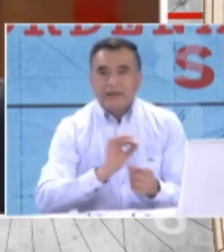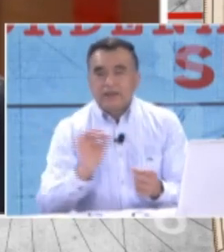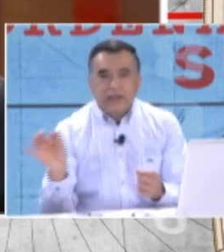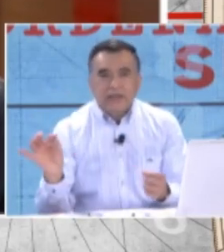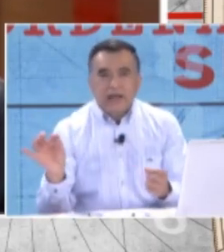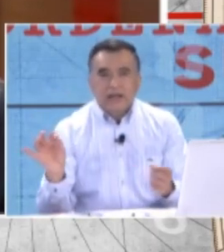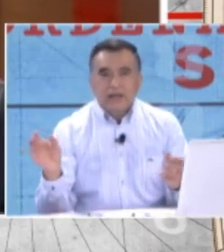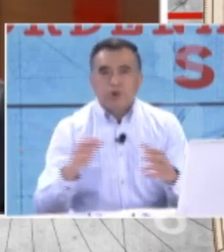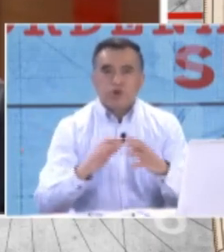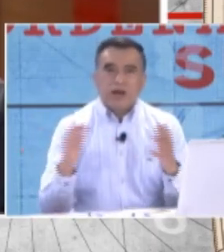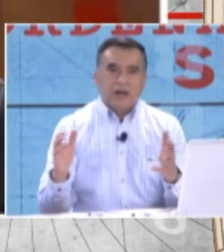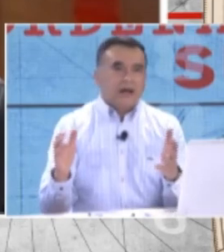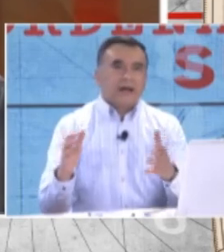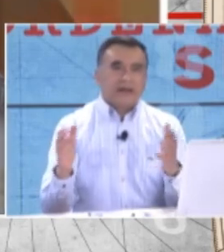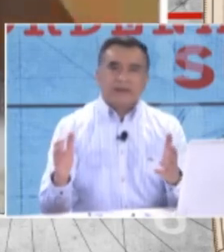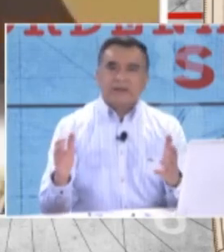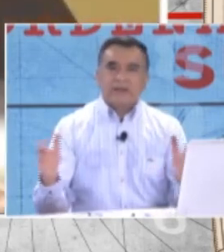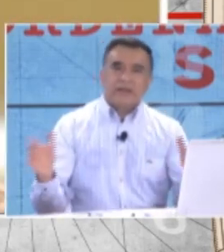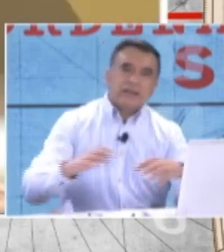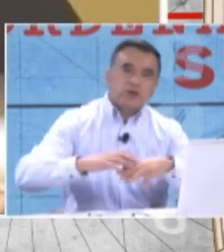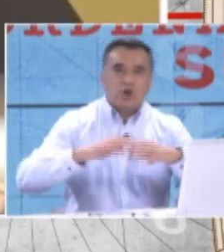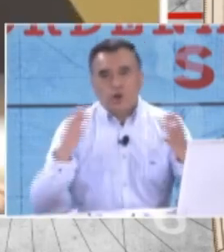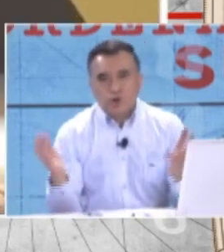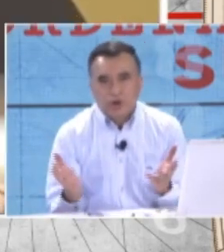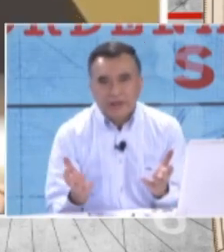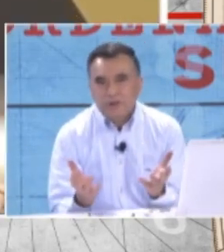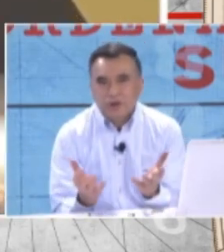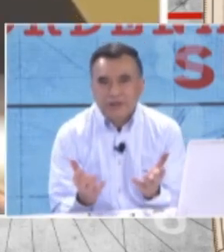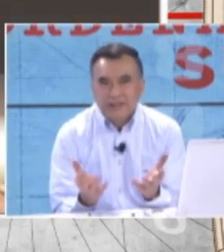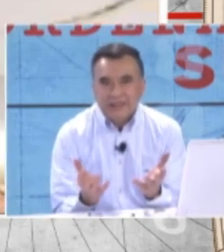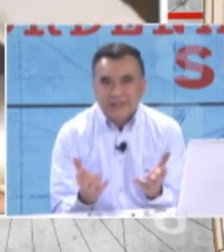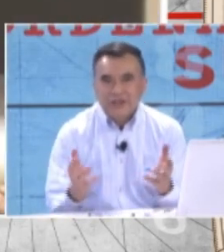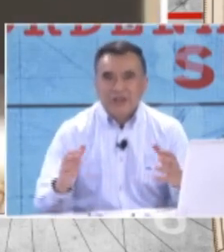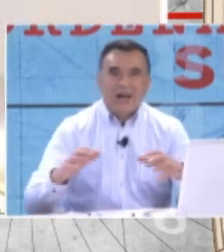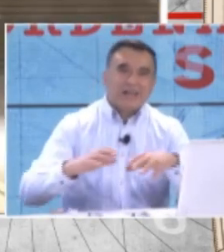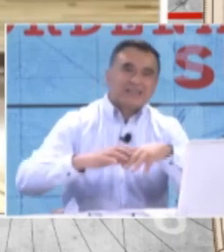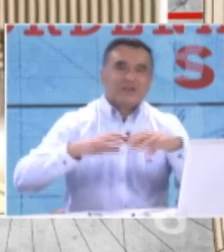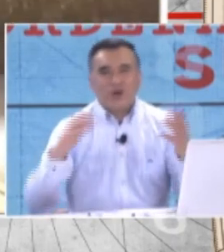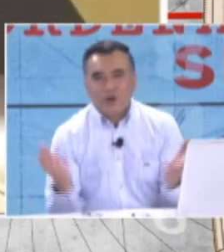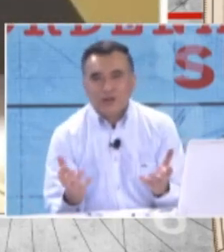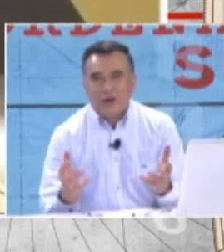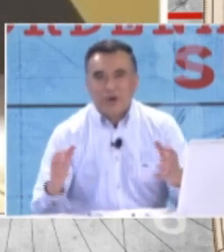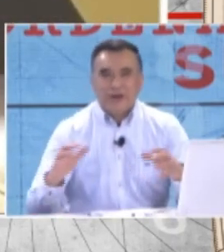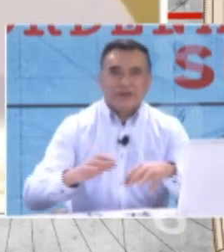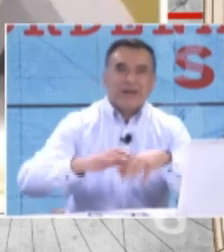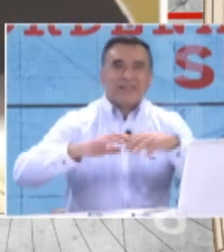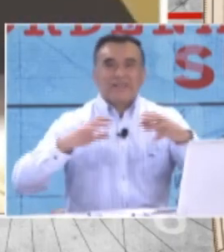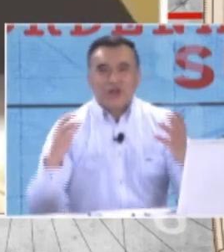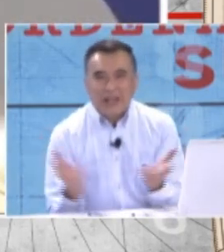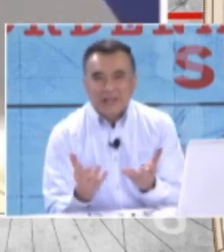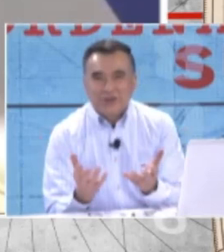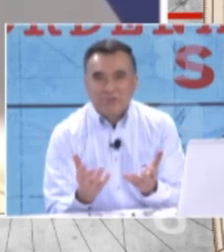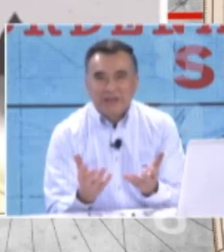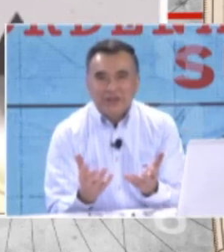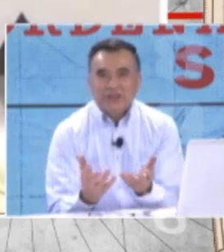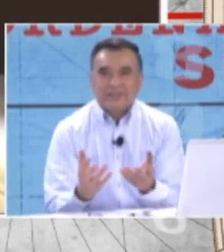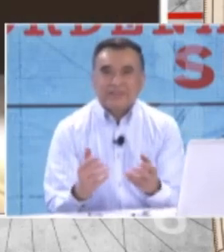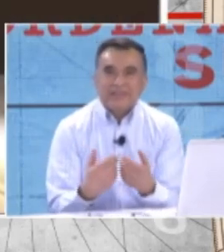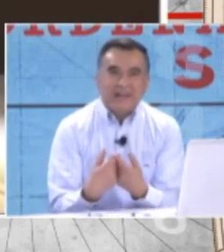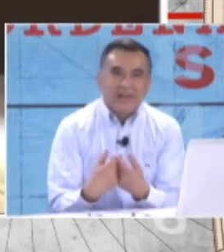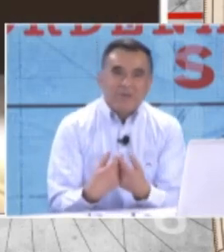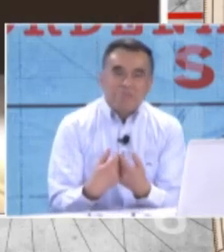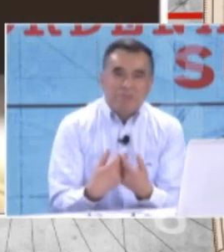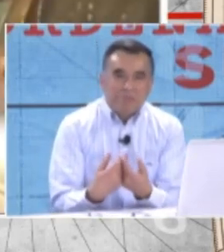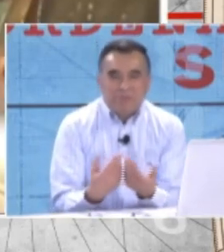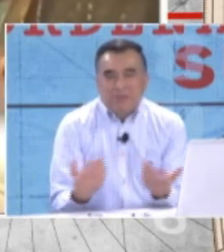la Argentina y borrar a la Argentina de todos los organismos internacionales, de todos los acuerdos, de todas las convenciones. Es